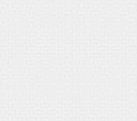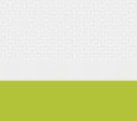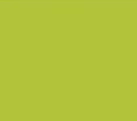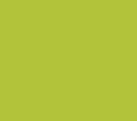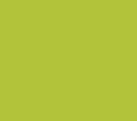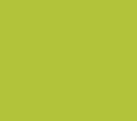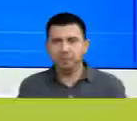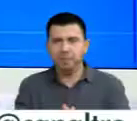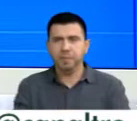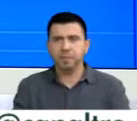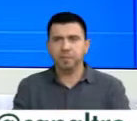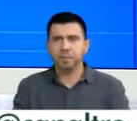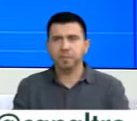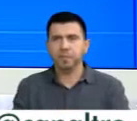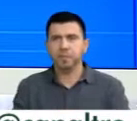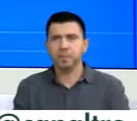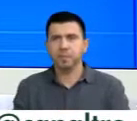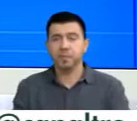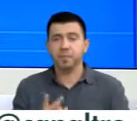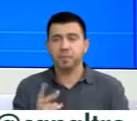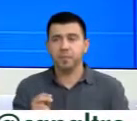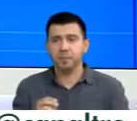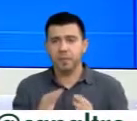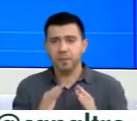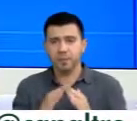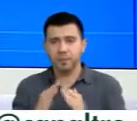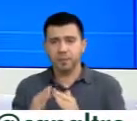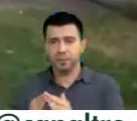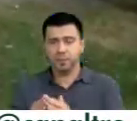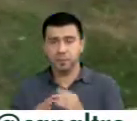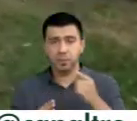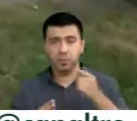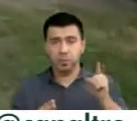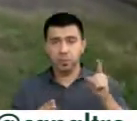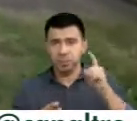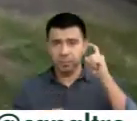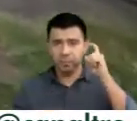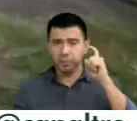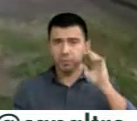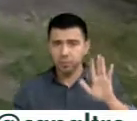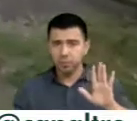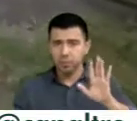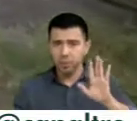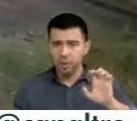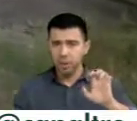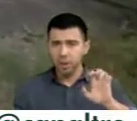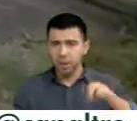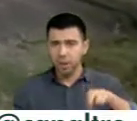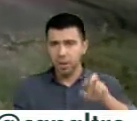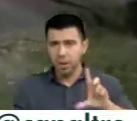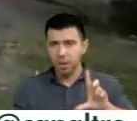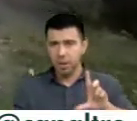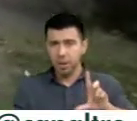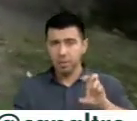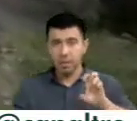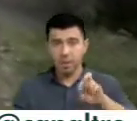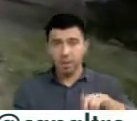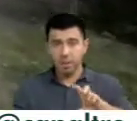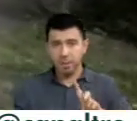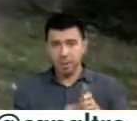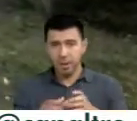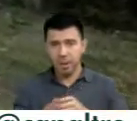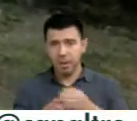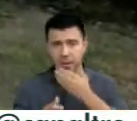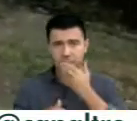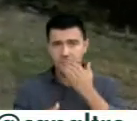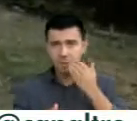canaltro.com. Y 20 bienes inmuebles pertenecientes al Ejército Popular de Liberación, EPL, con fines de extinción de dominio,